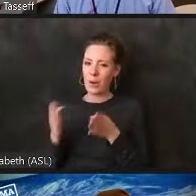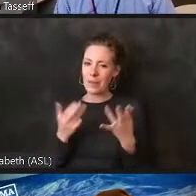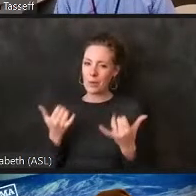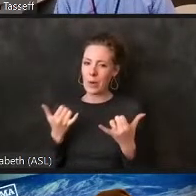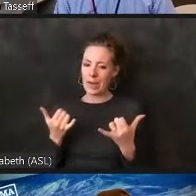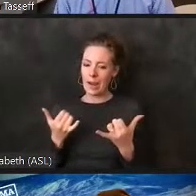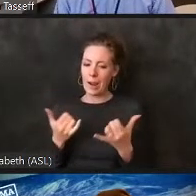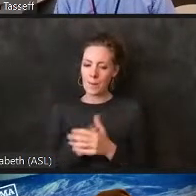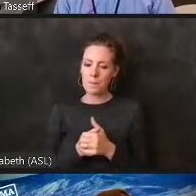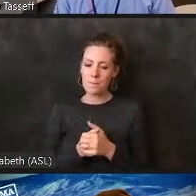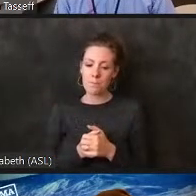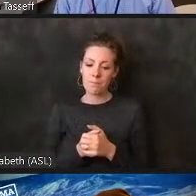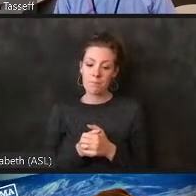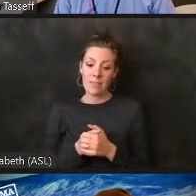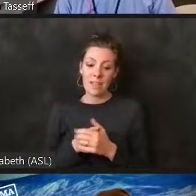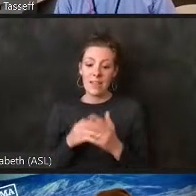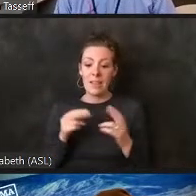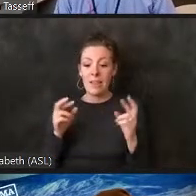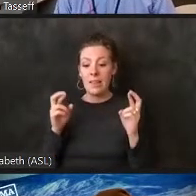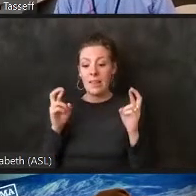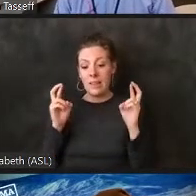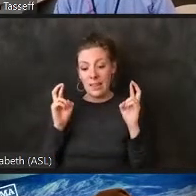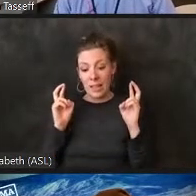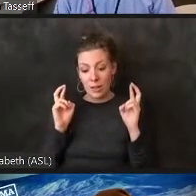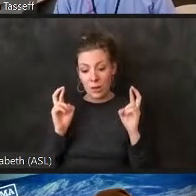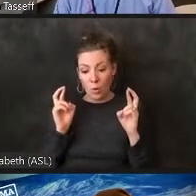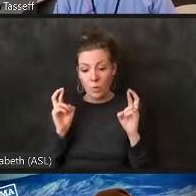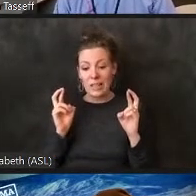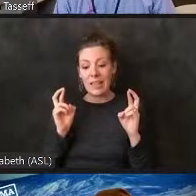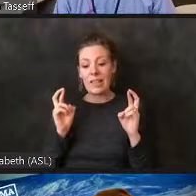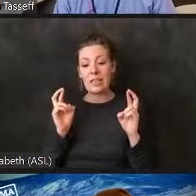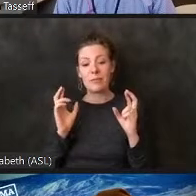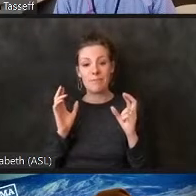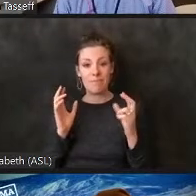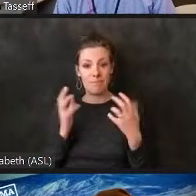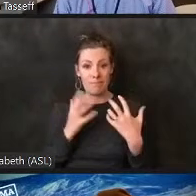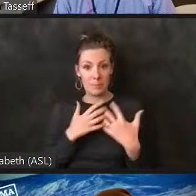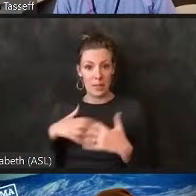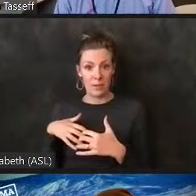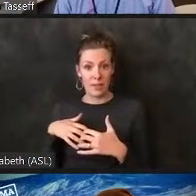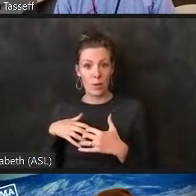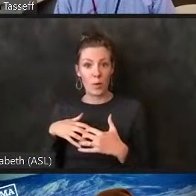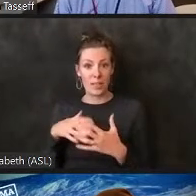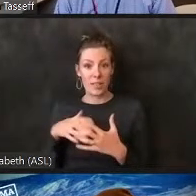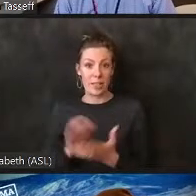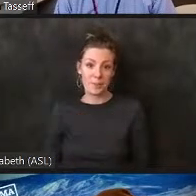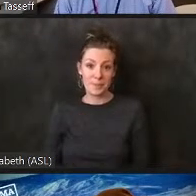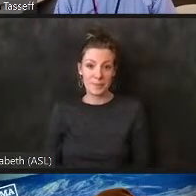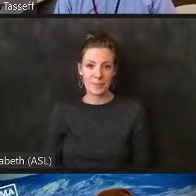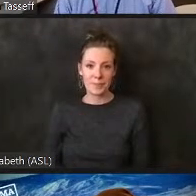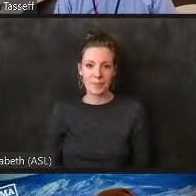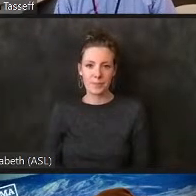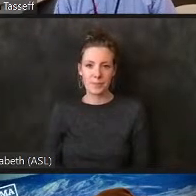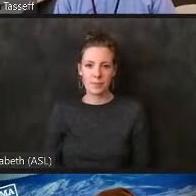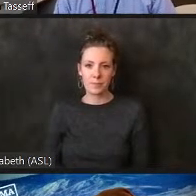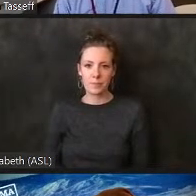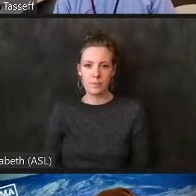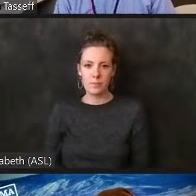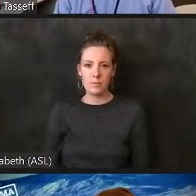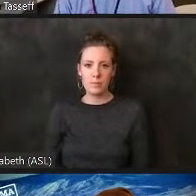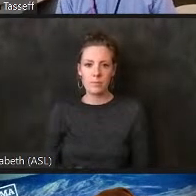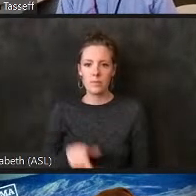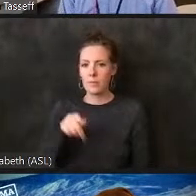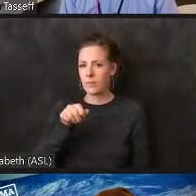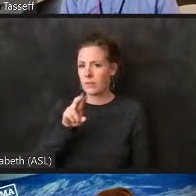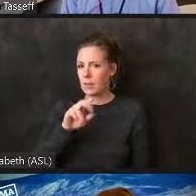and hopefully pretty rapidly we can get these residential care facilities taken care of. Paul, I would... Están hablando acerca